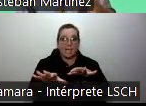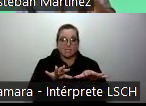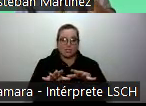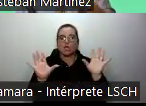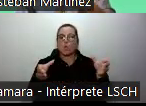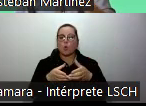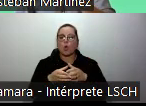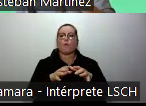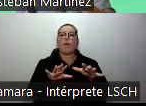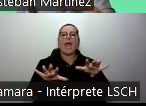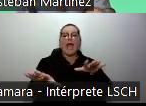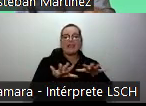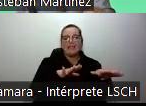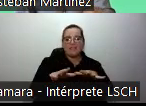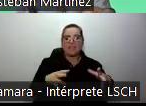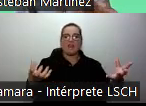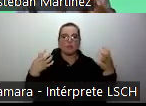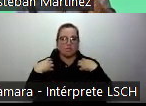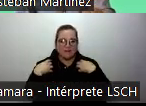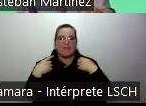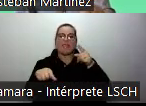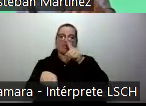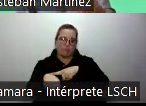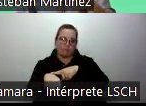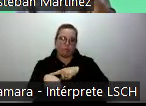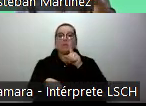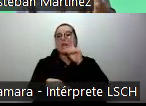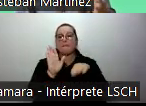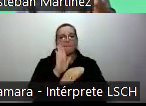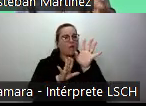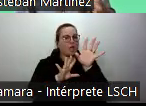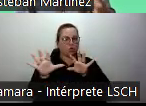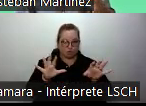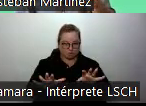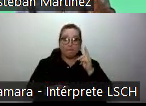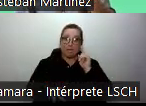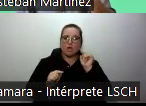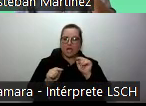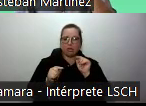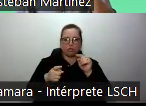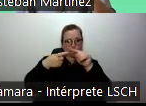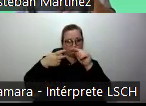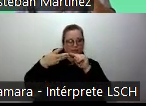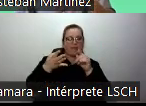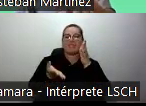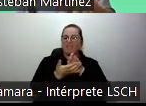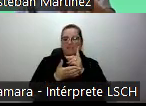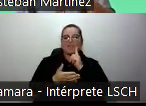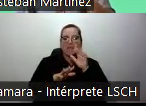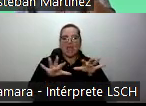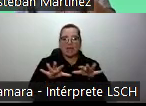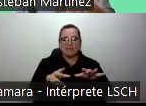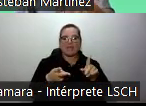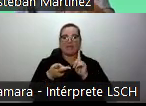actividades responsables y plazos tiene muchas más cosas que esto pero esto es lo esencial un plan de acción tiene que tener actividades responsables y